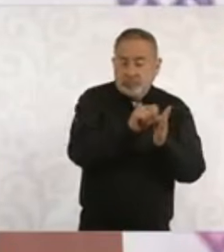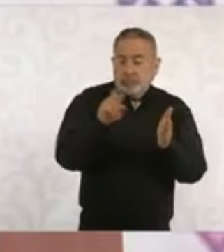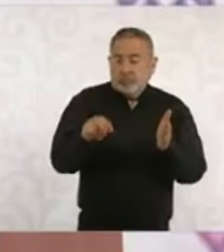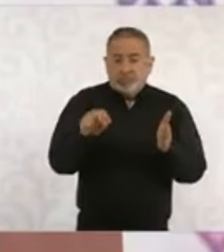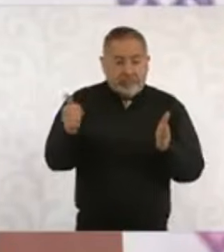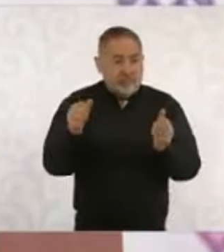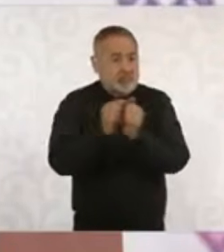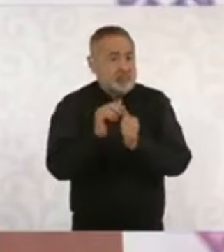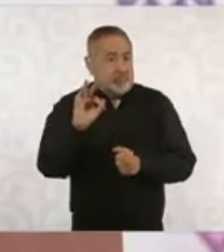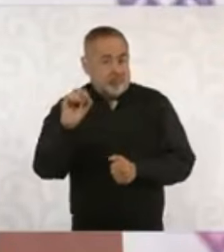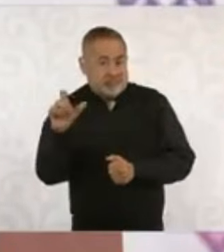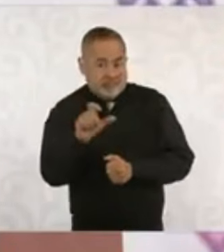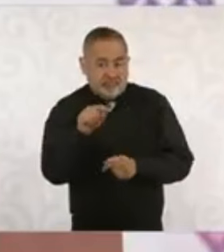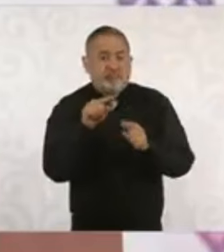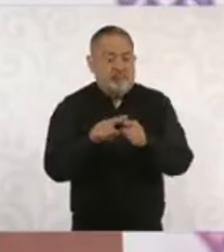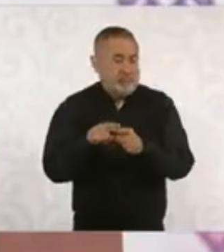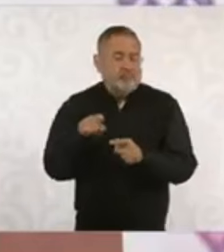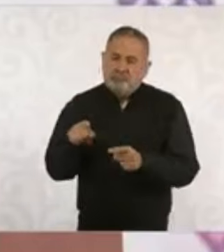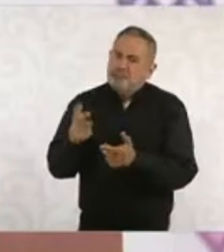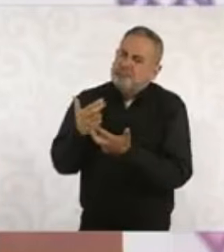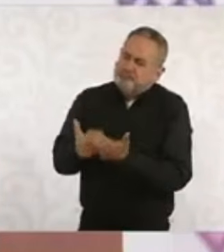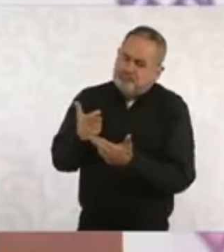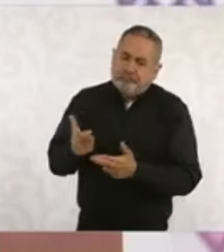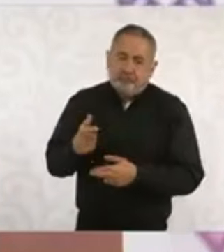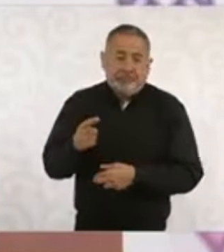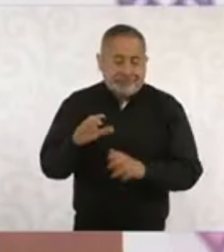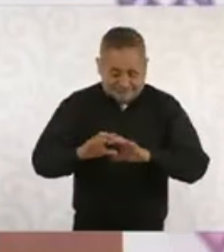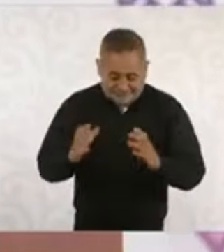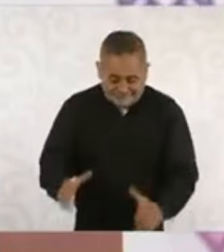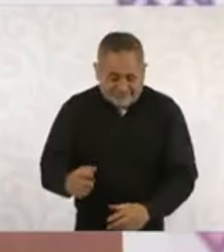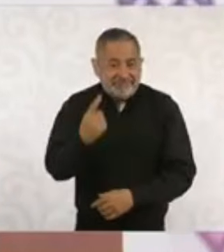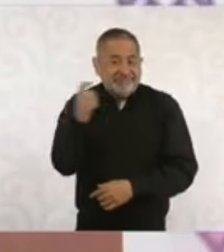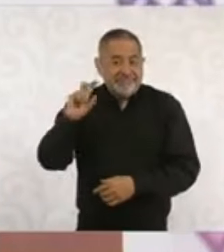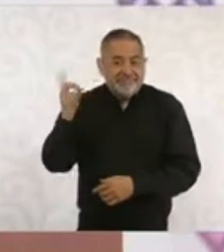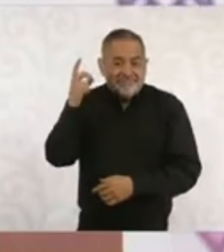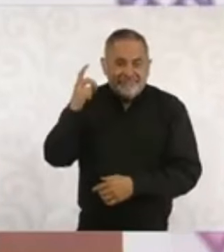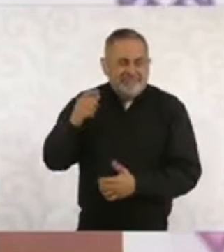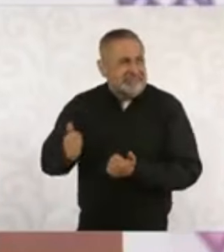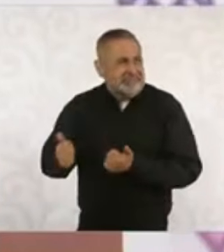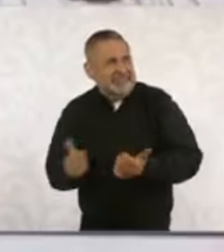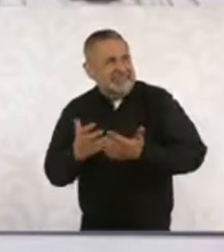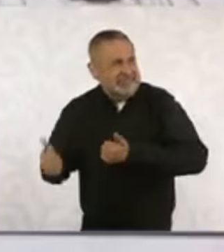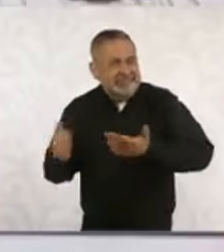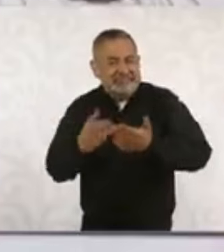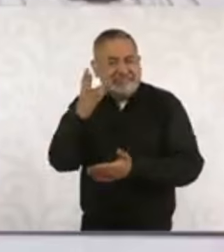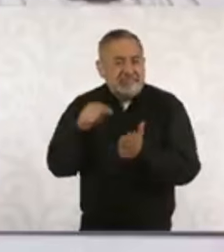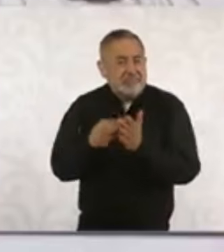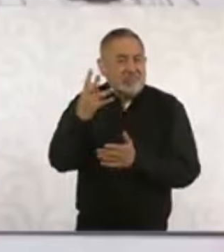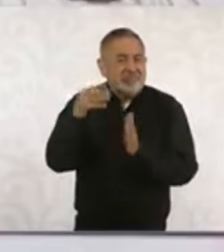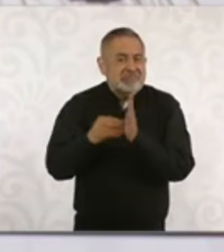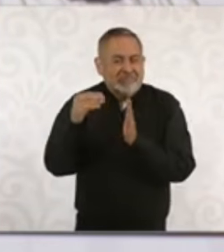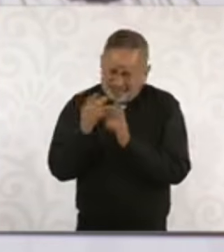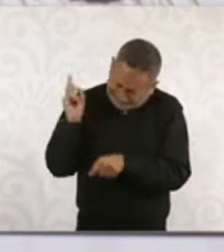con Fox, porque el precio del petróleo estaba a $100 el barril y se producían 3.4 millones de